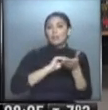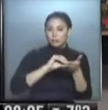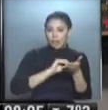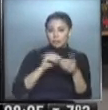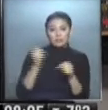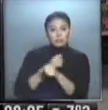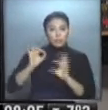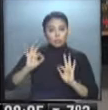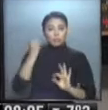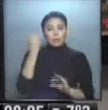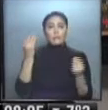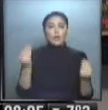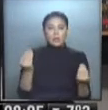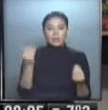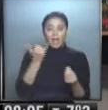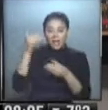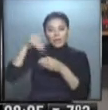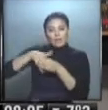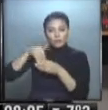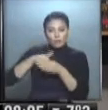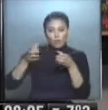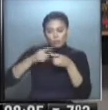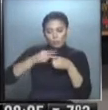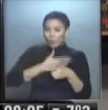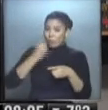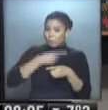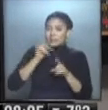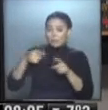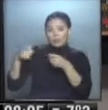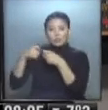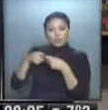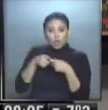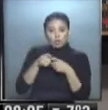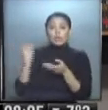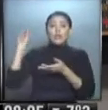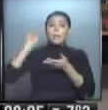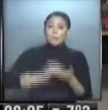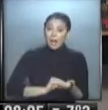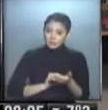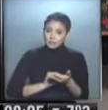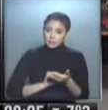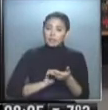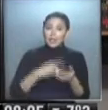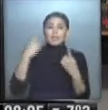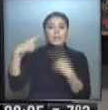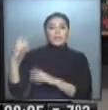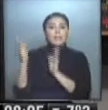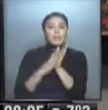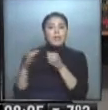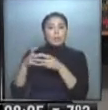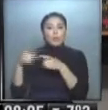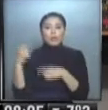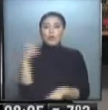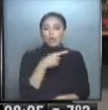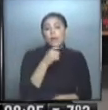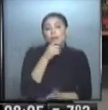sanción está asegurada porque no sólo están los votos en el senado del frente para la victoria y los aliados sino también los diferentes bloques de la oposición por